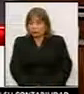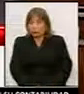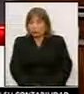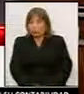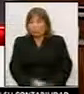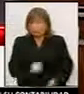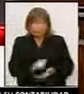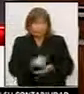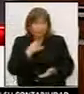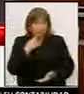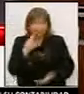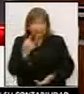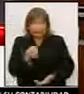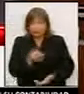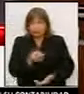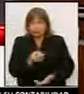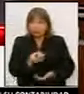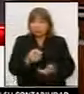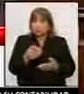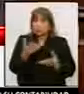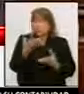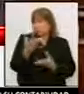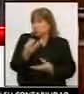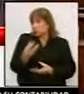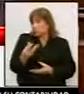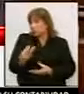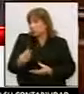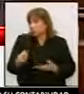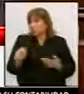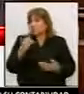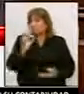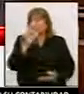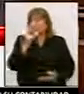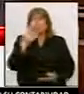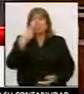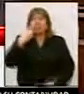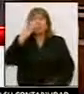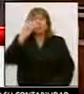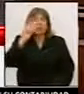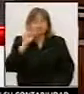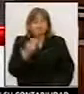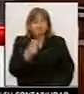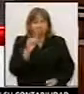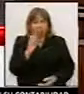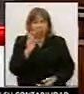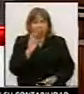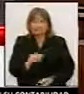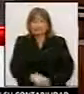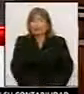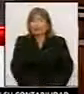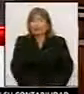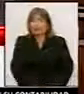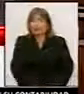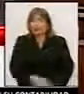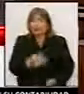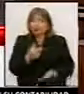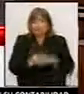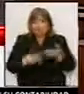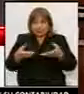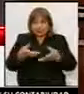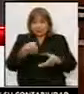Que se han dilapidado, por decirlo menos, 18 millones y medio de dólares que se han entregado en